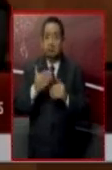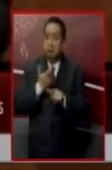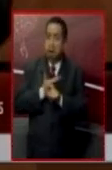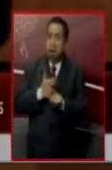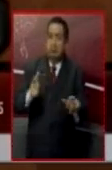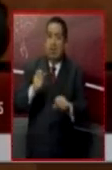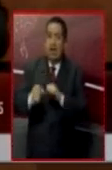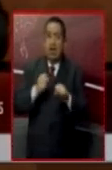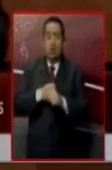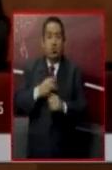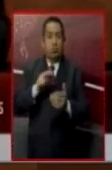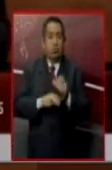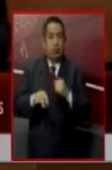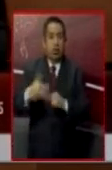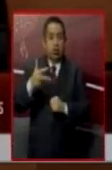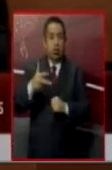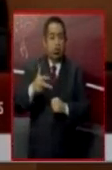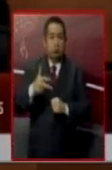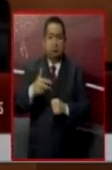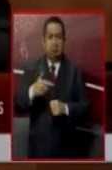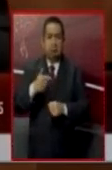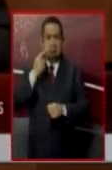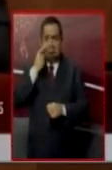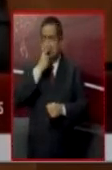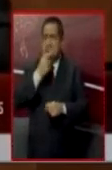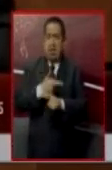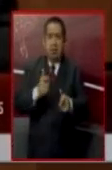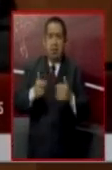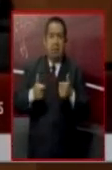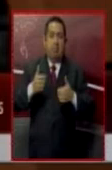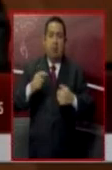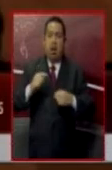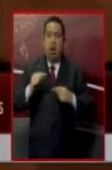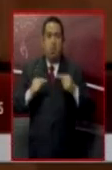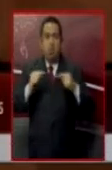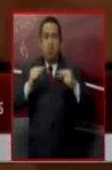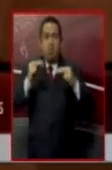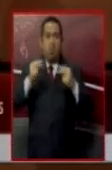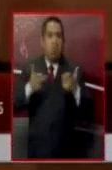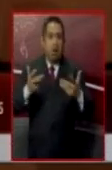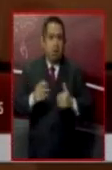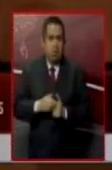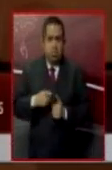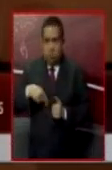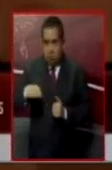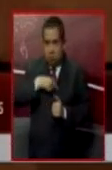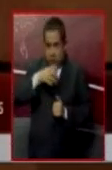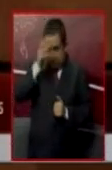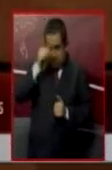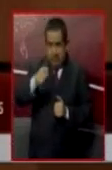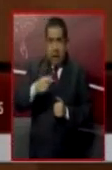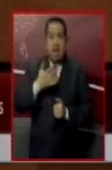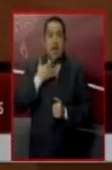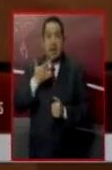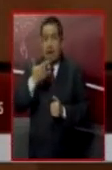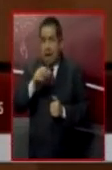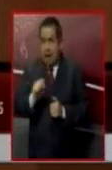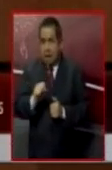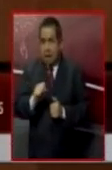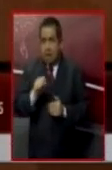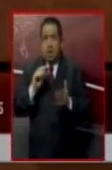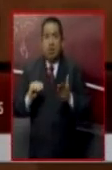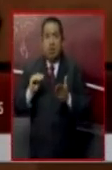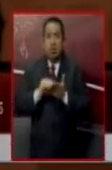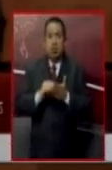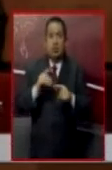se liberalizara hacia el 2018 y acordamos que la gasolina le íbamos